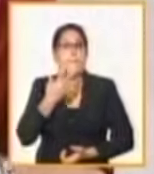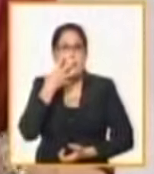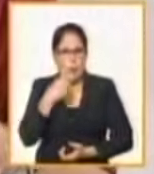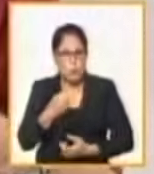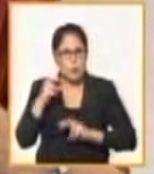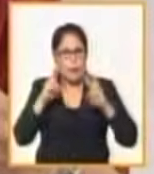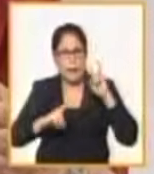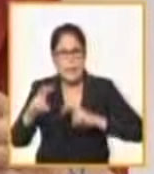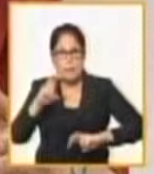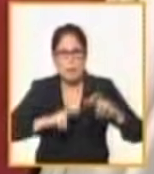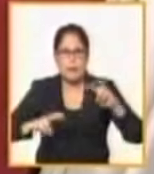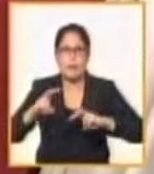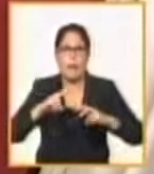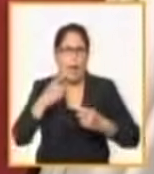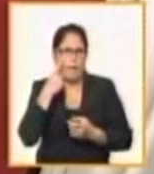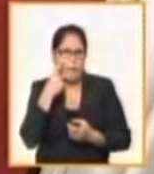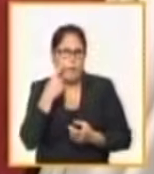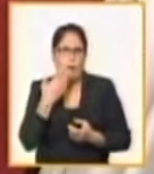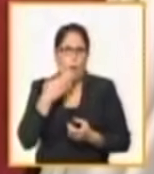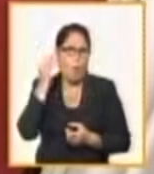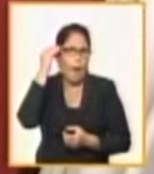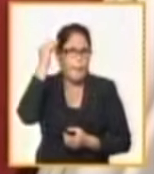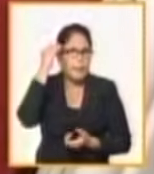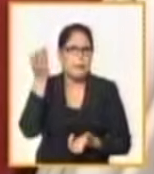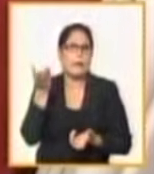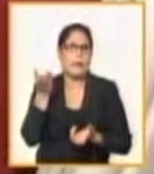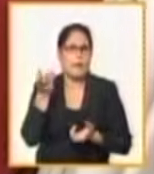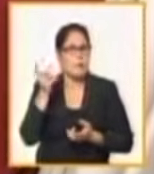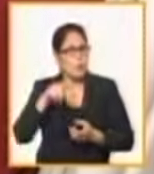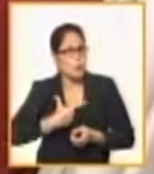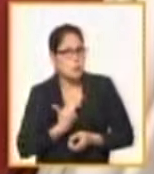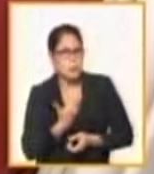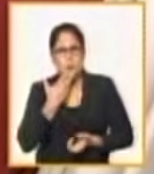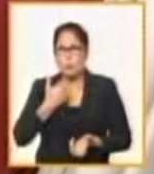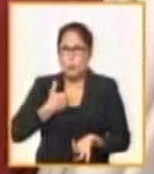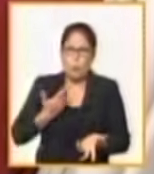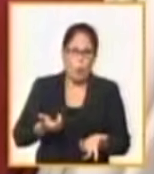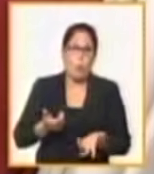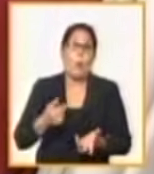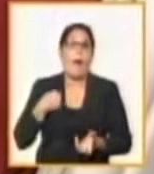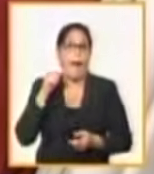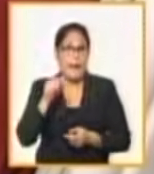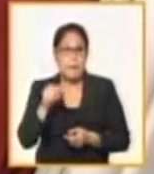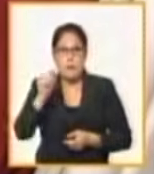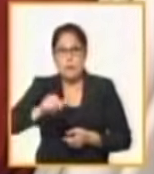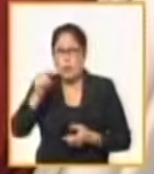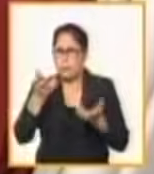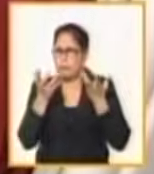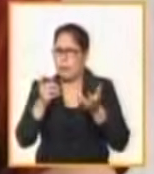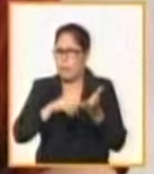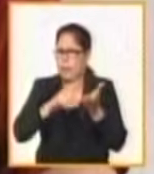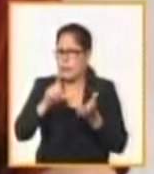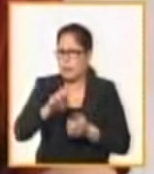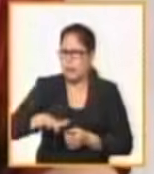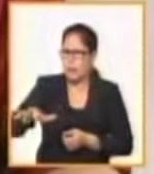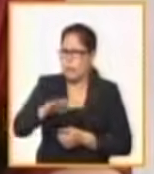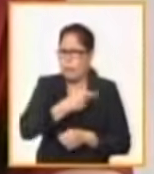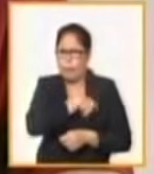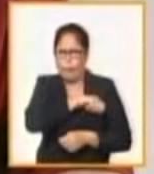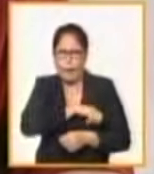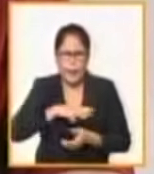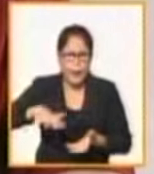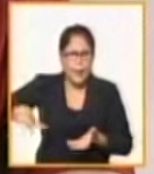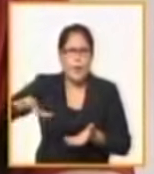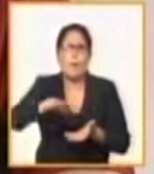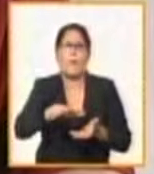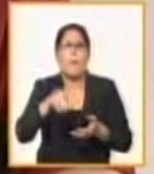interesaban, digamos, las cuestiones de la cultura, ¿no? Porque ahí había gente del Partido Socialista Popular,